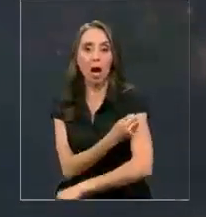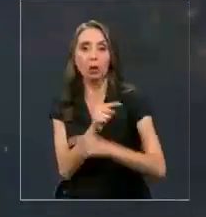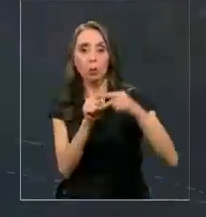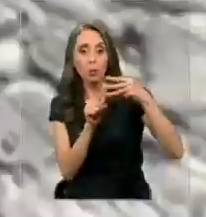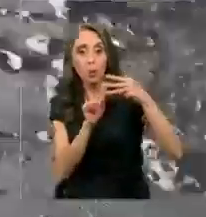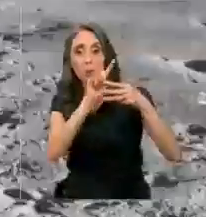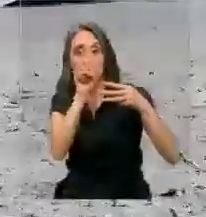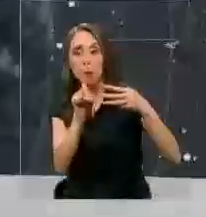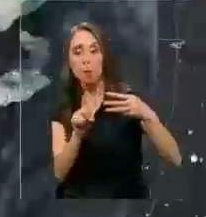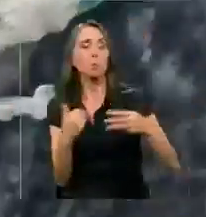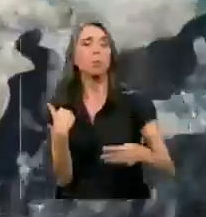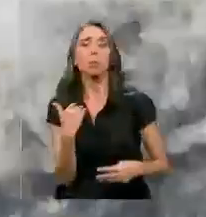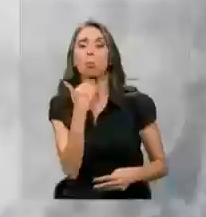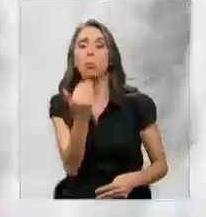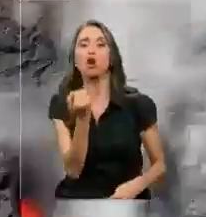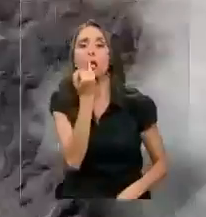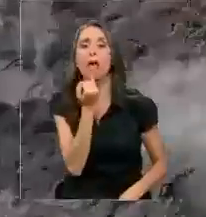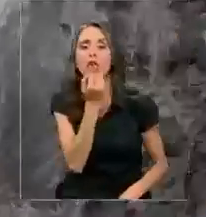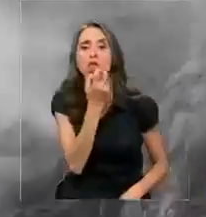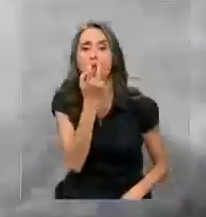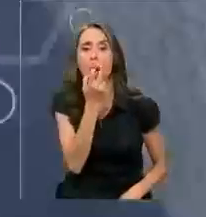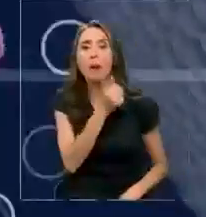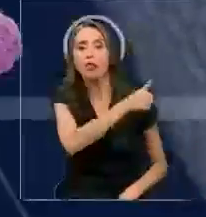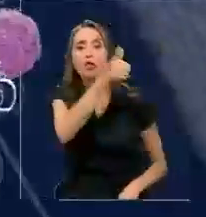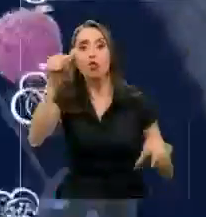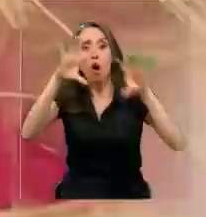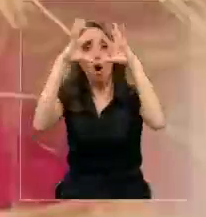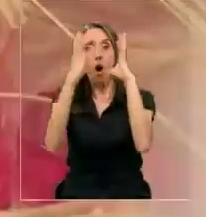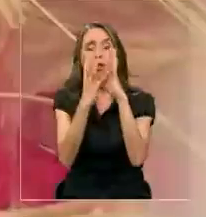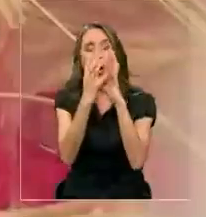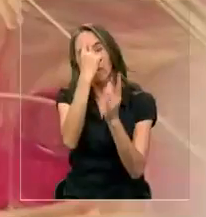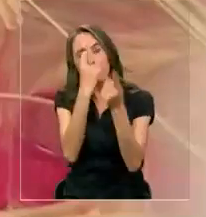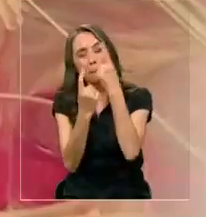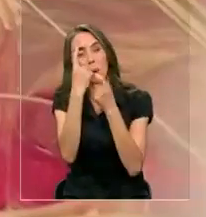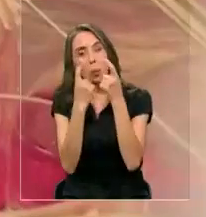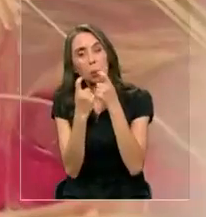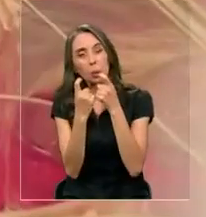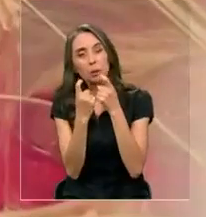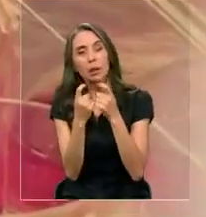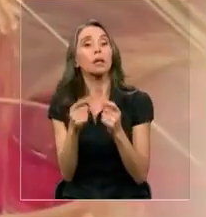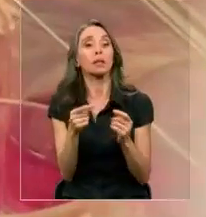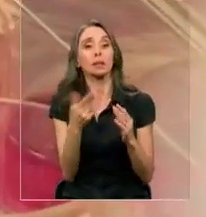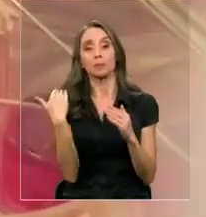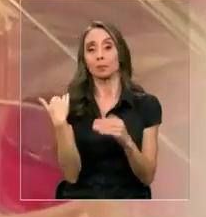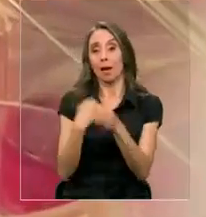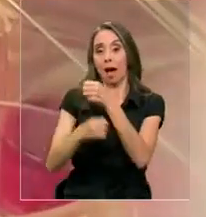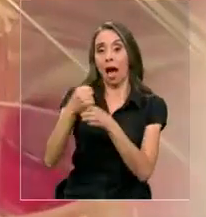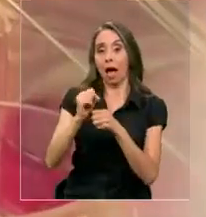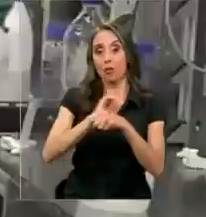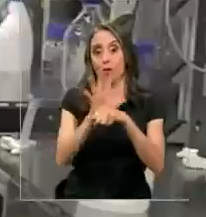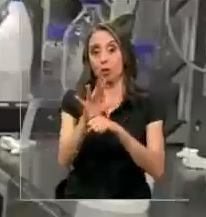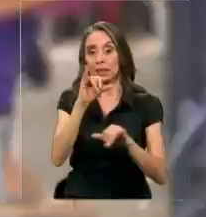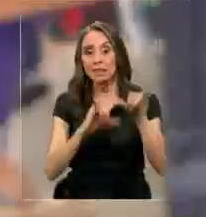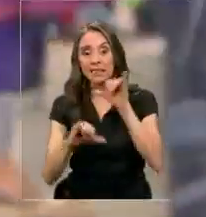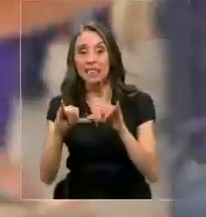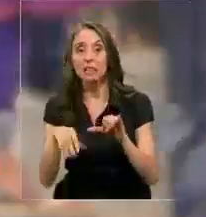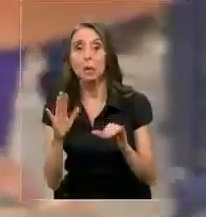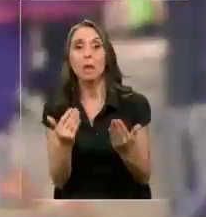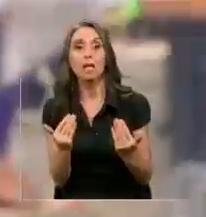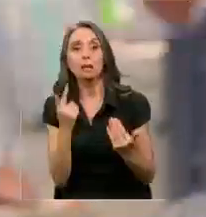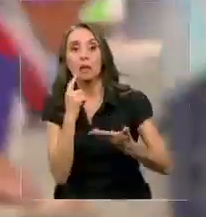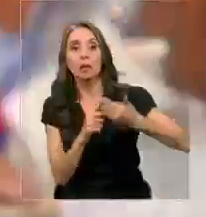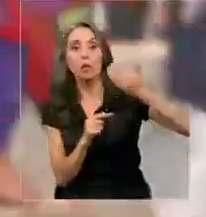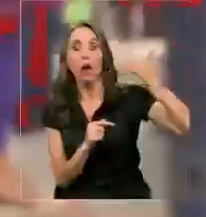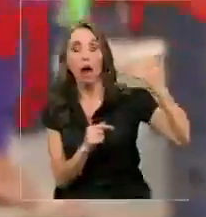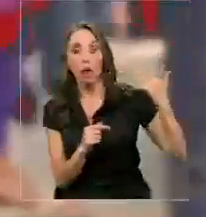el idioma, todo el mundo se ha planteado este año. Un tiempo marcado por la pandemia y cuando la ciencia se ha vuelto más necesaria que